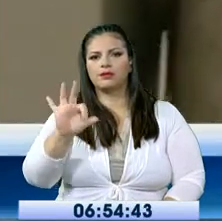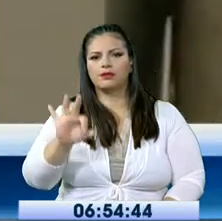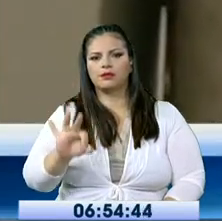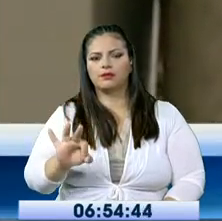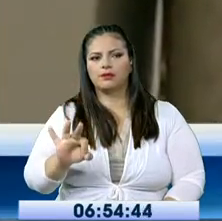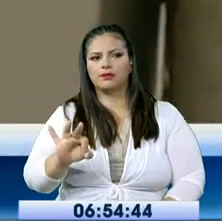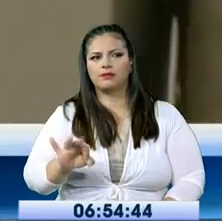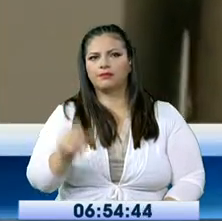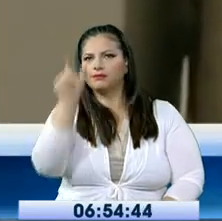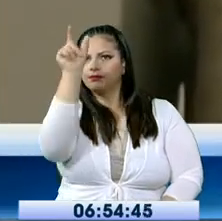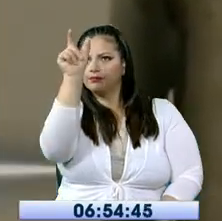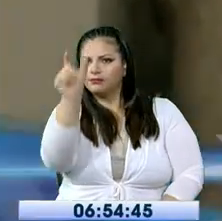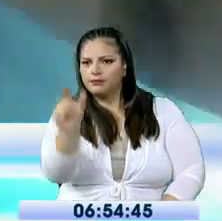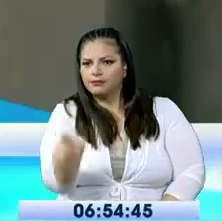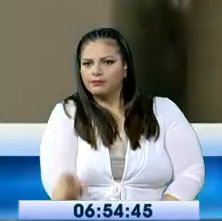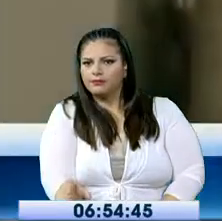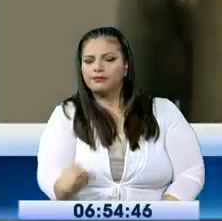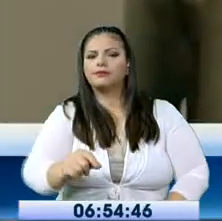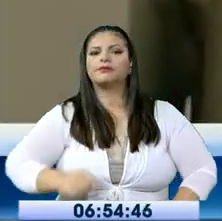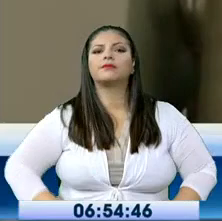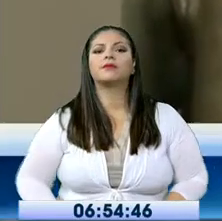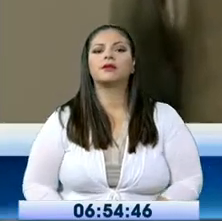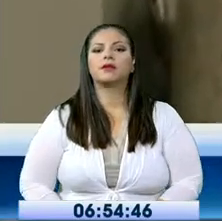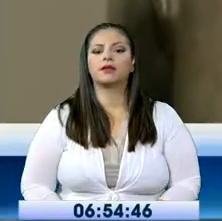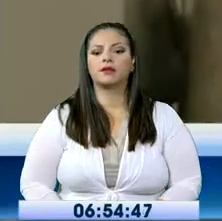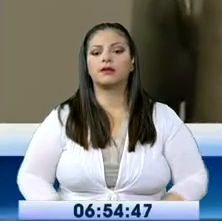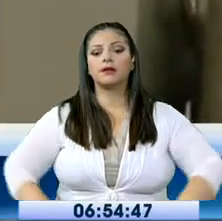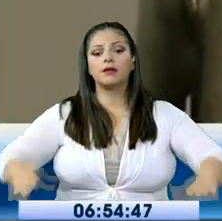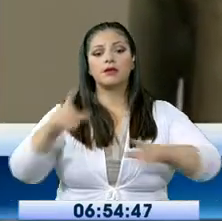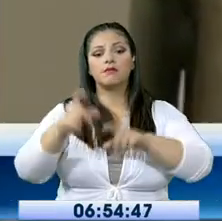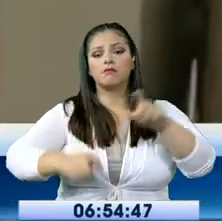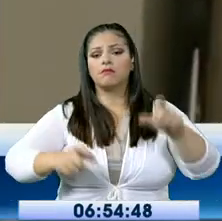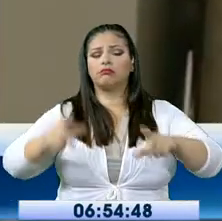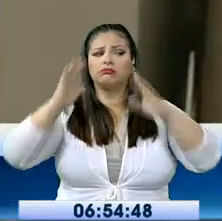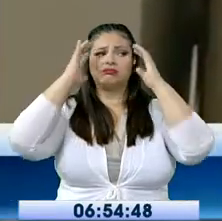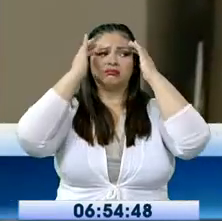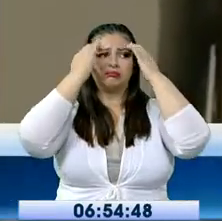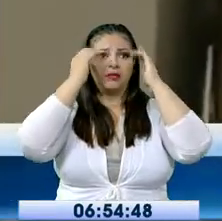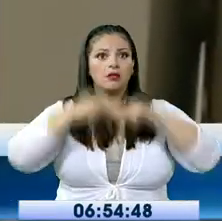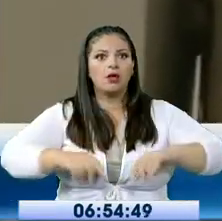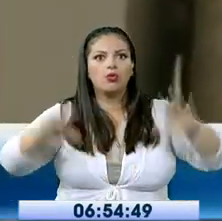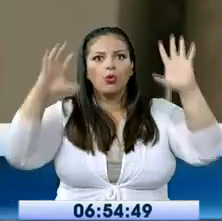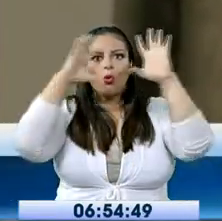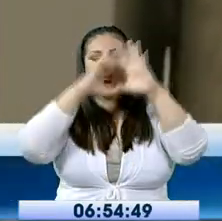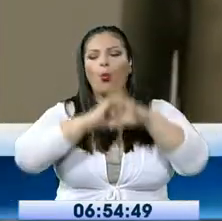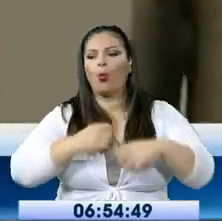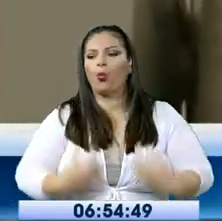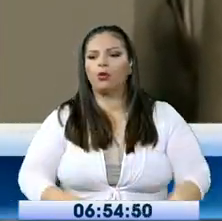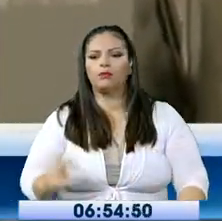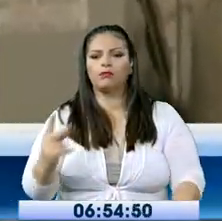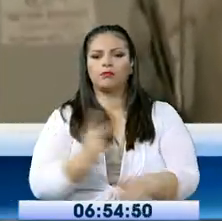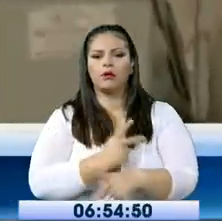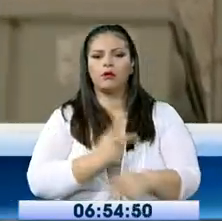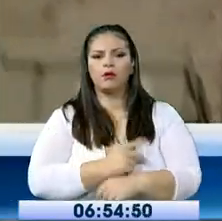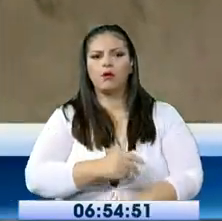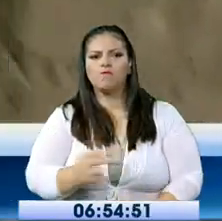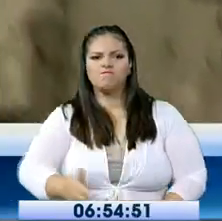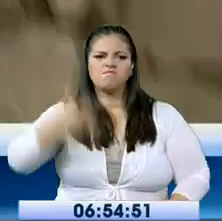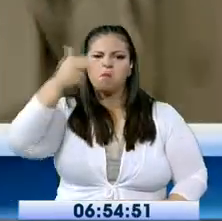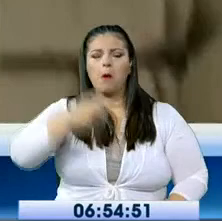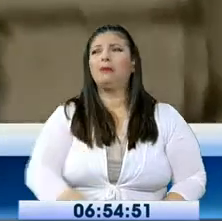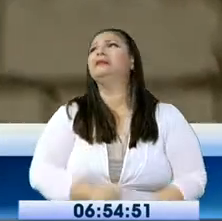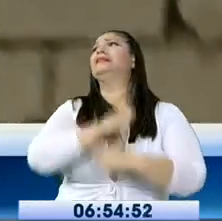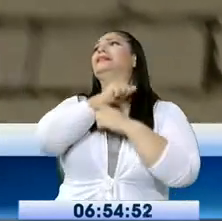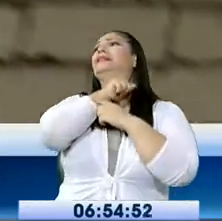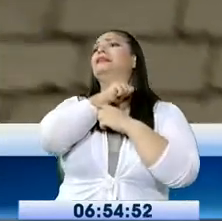P017589. Los habitantes de este sector están preocupados, quieren evitar asaltos, quieren evitar que sus niños se vean